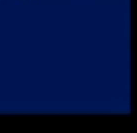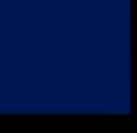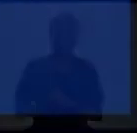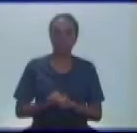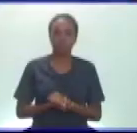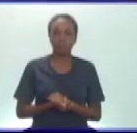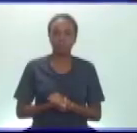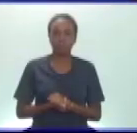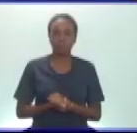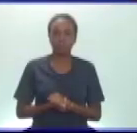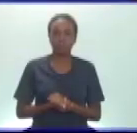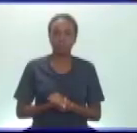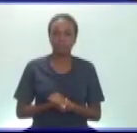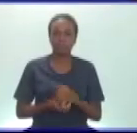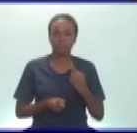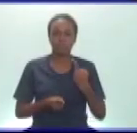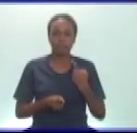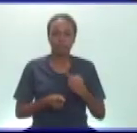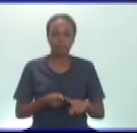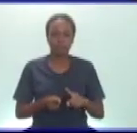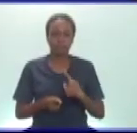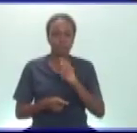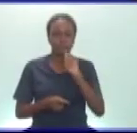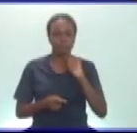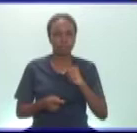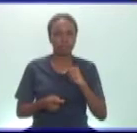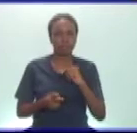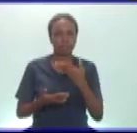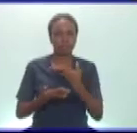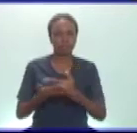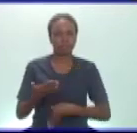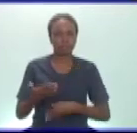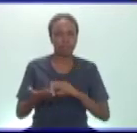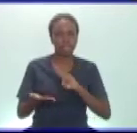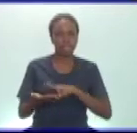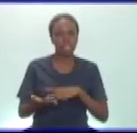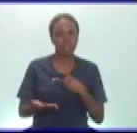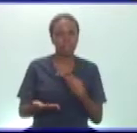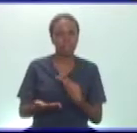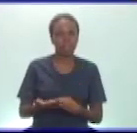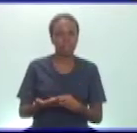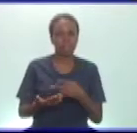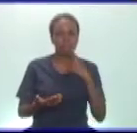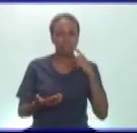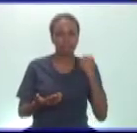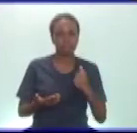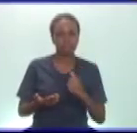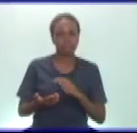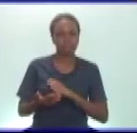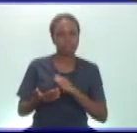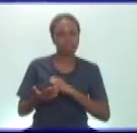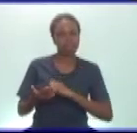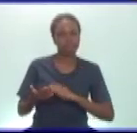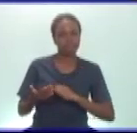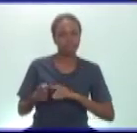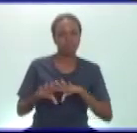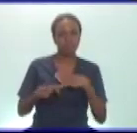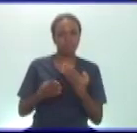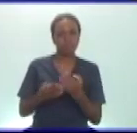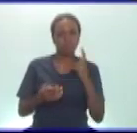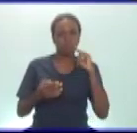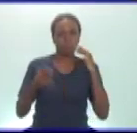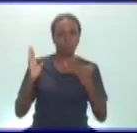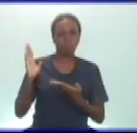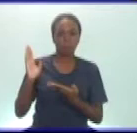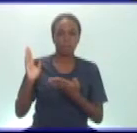otra pregunta de comprensión muy típica de un examen pudiera ser interpretar en el espacio dado una expresión determinada, que en este caso es